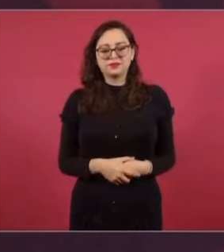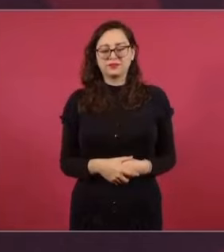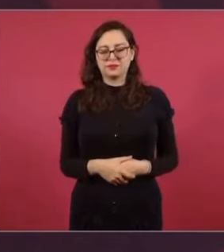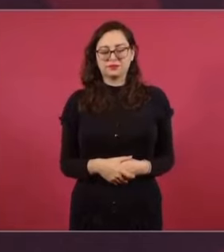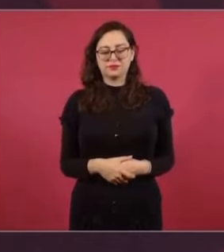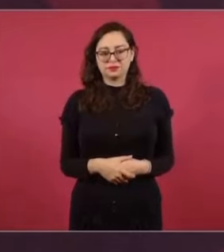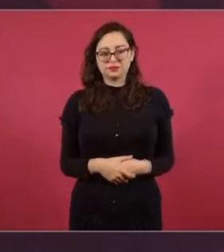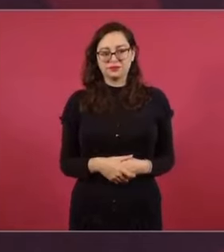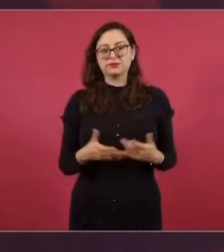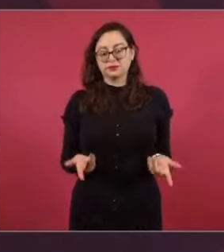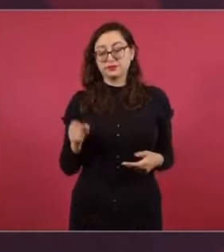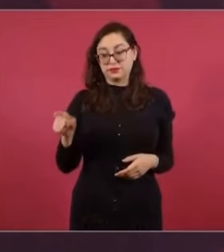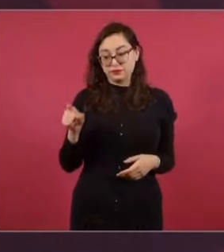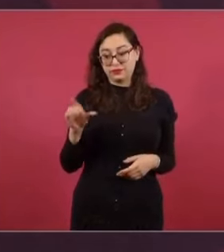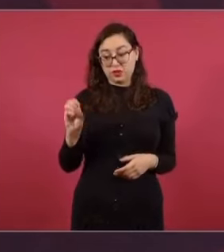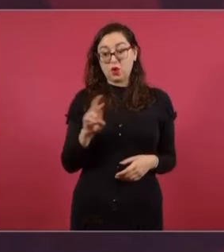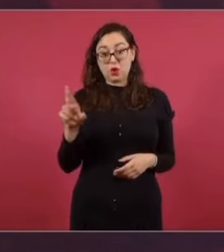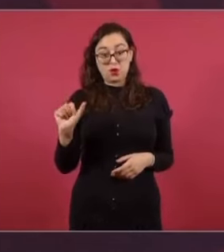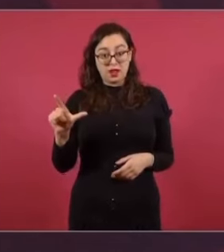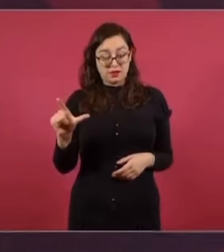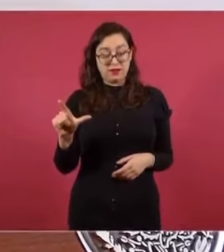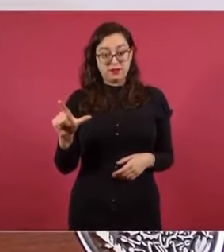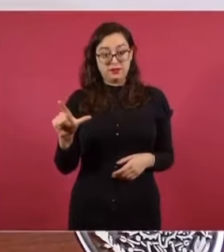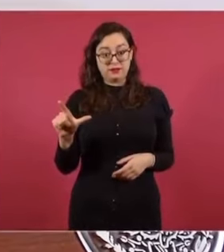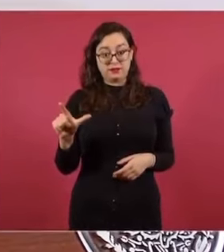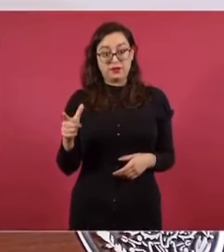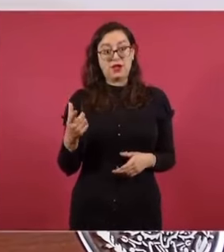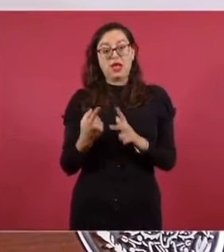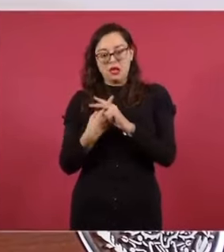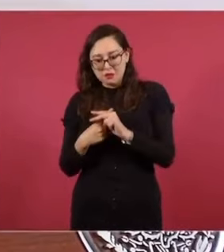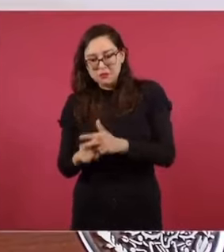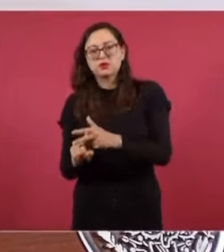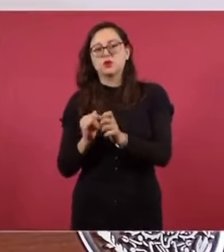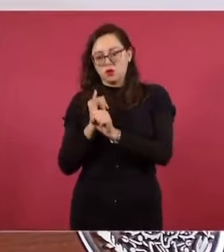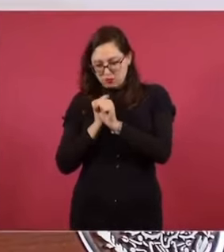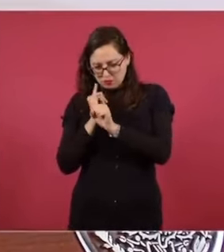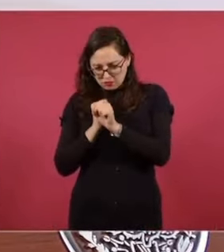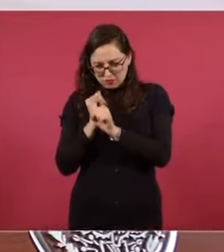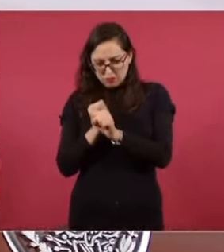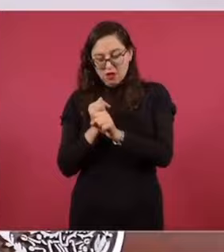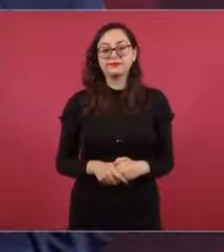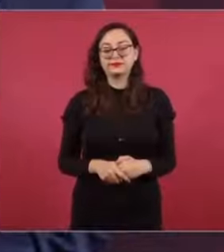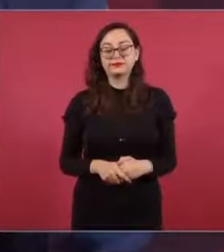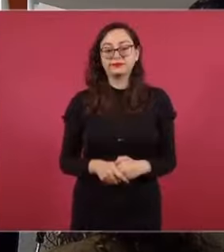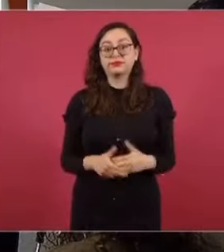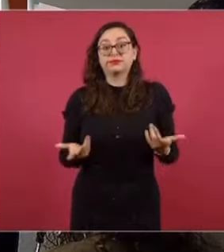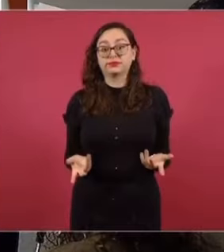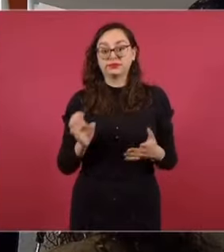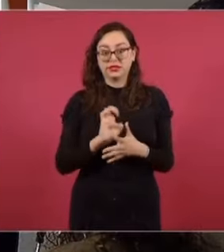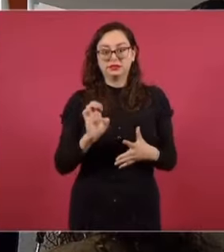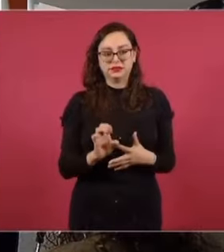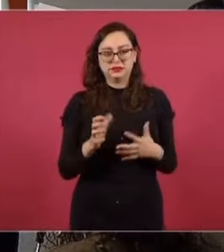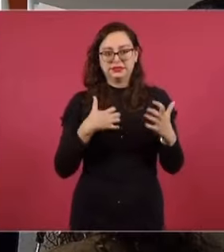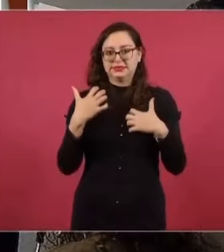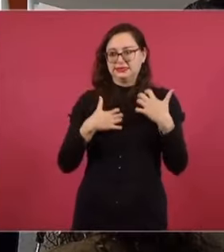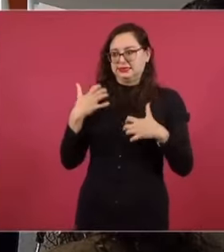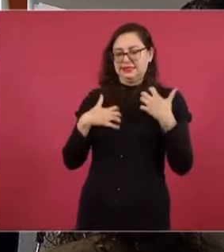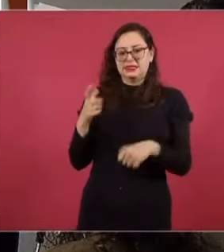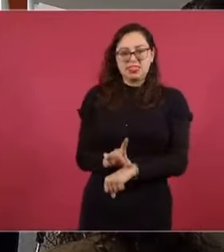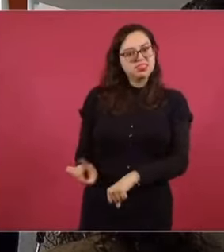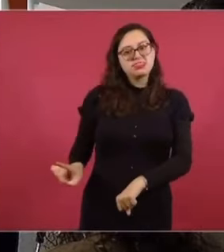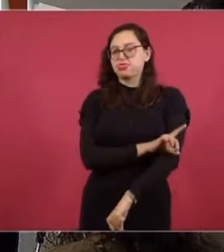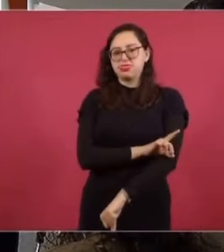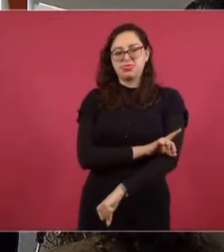el que promovió las acusaciones en contra de Duarte. Entonces, en una especie de